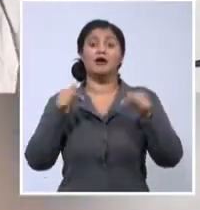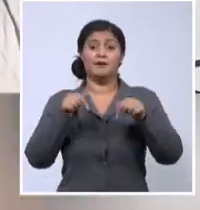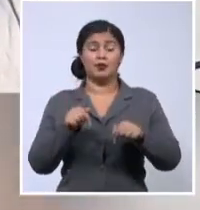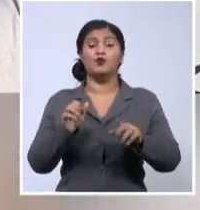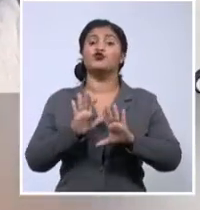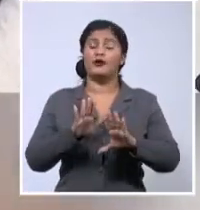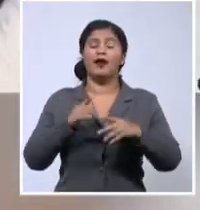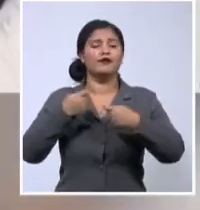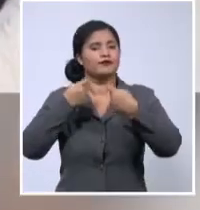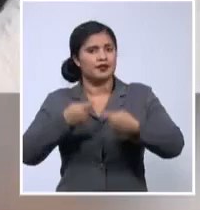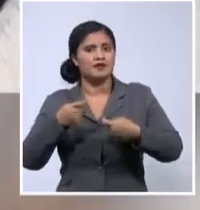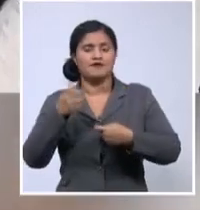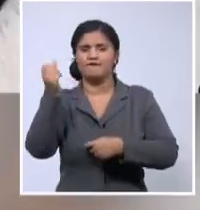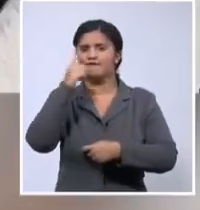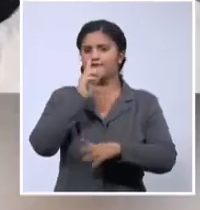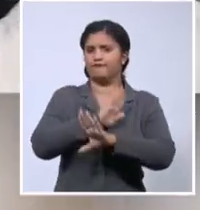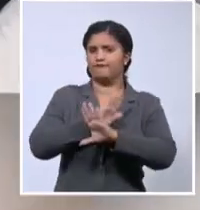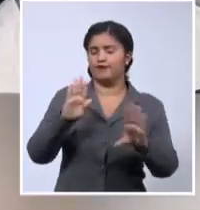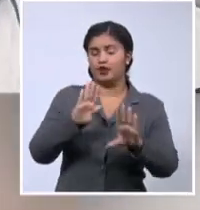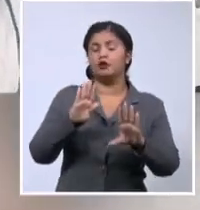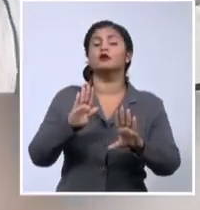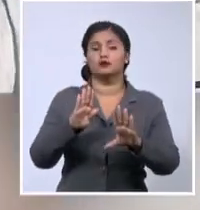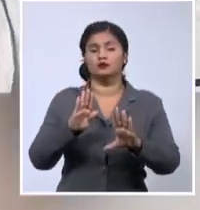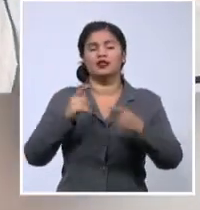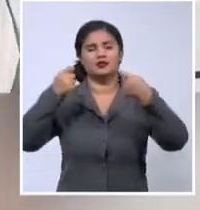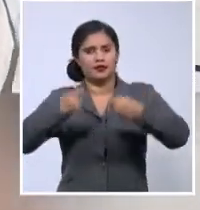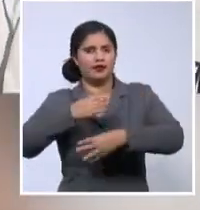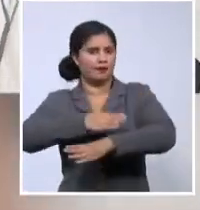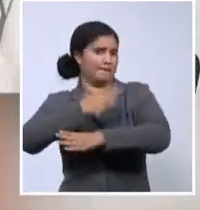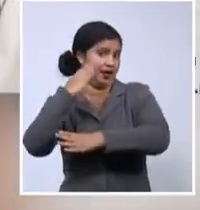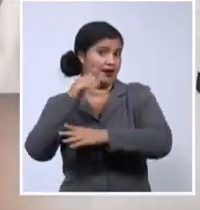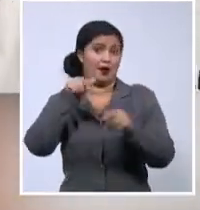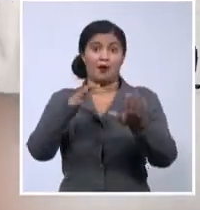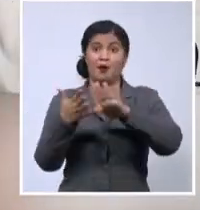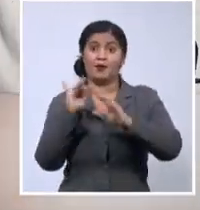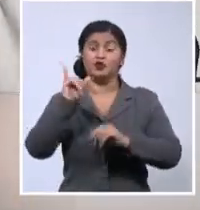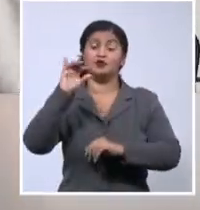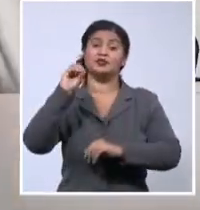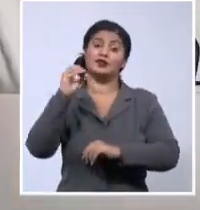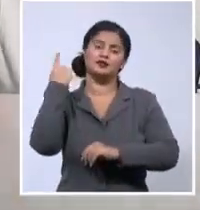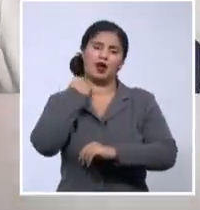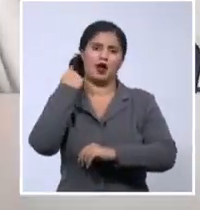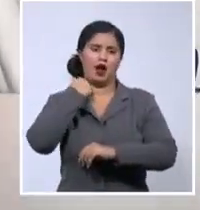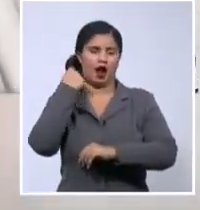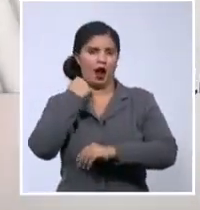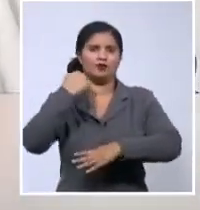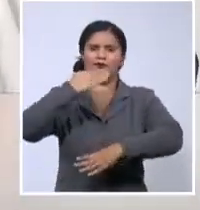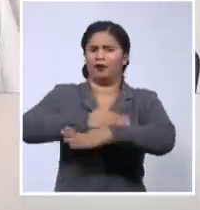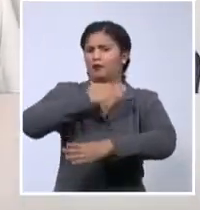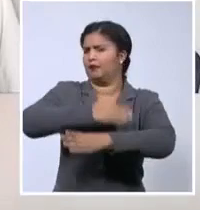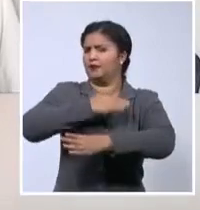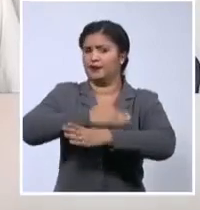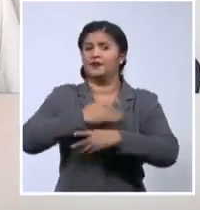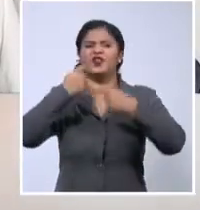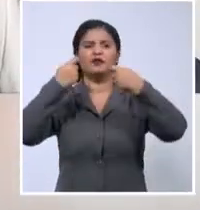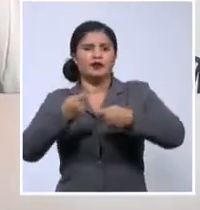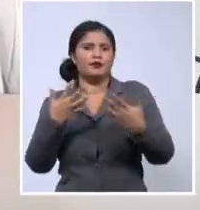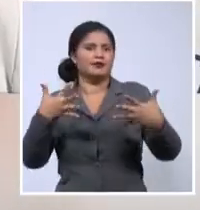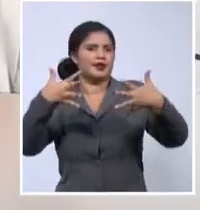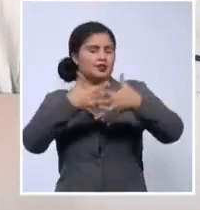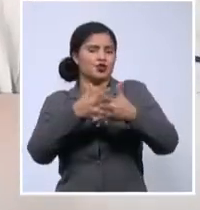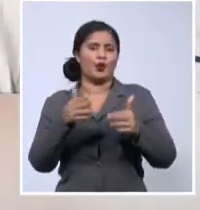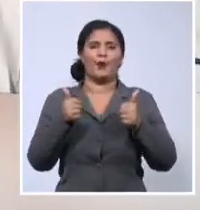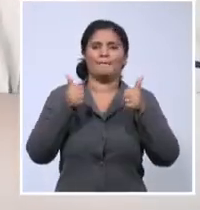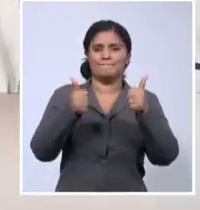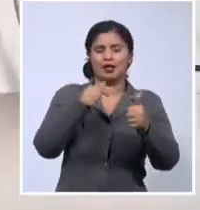que lleva a 60 años pero con lo que hace falta extender el puente de amor entre los pueblos de cuba no fue los